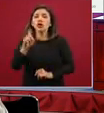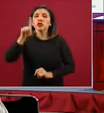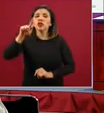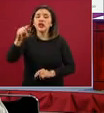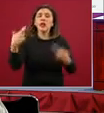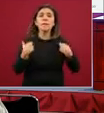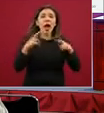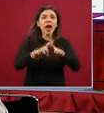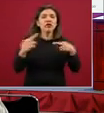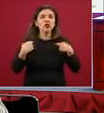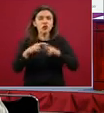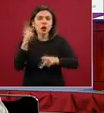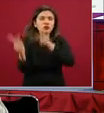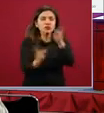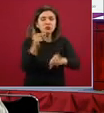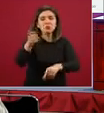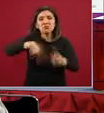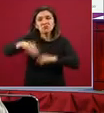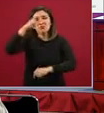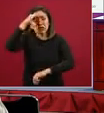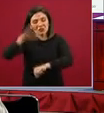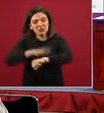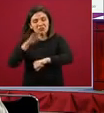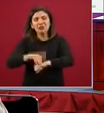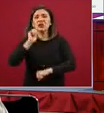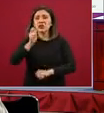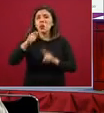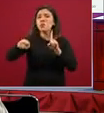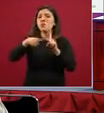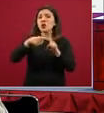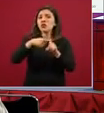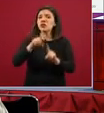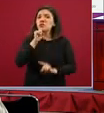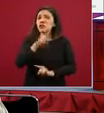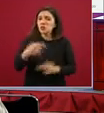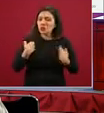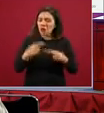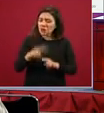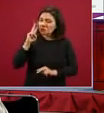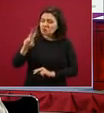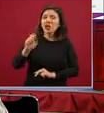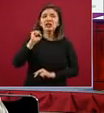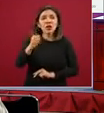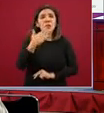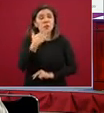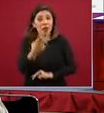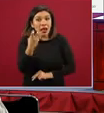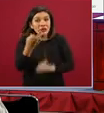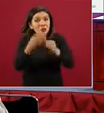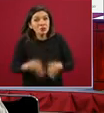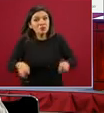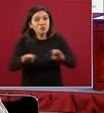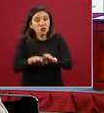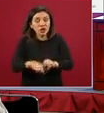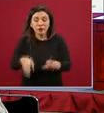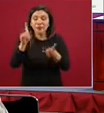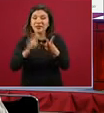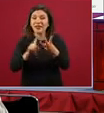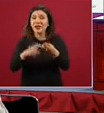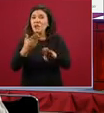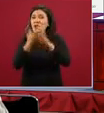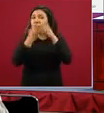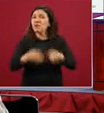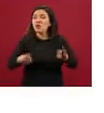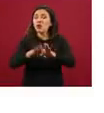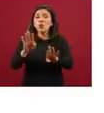302,270 maestros que lo calificaron positivamente ellos mismos, los maestros. Eso es lo más relevante. Y la tercera es muy